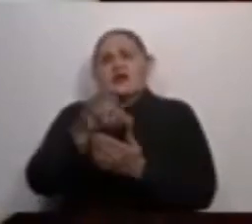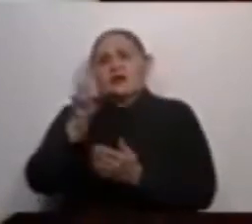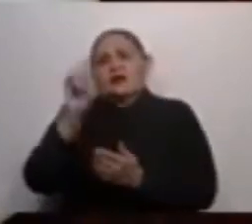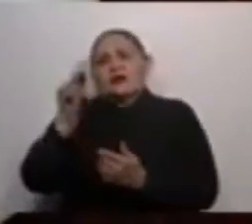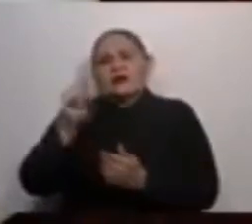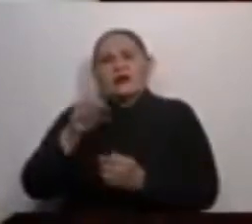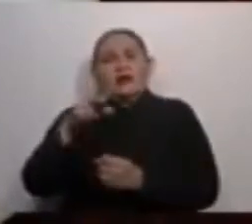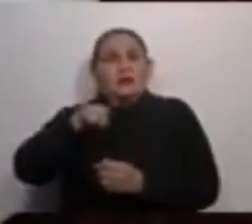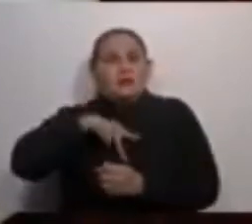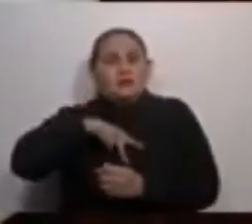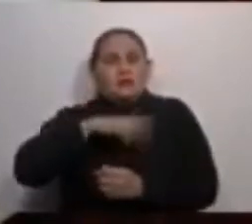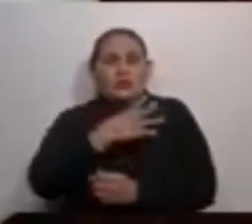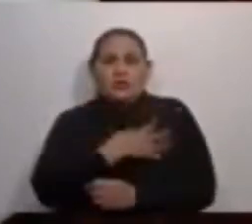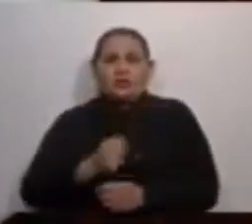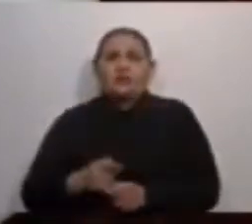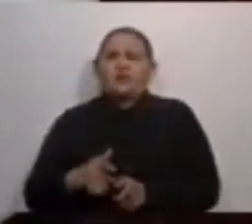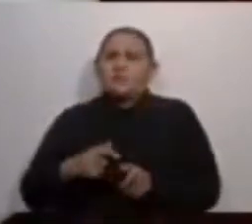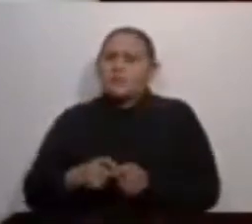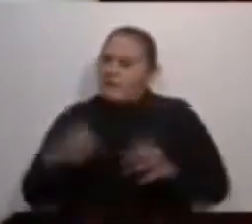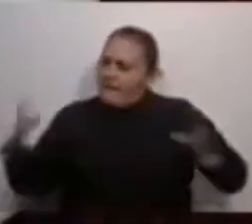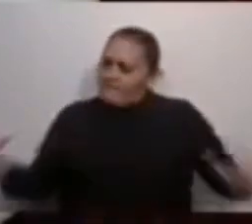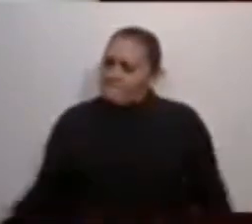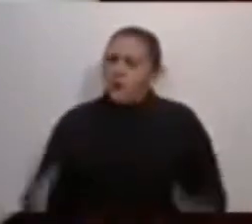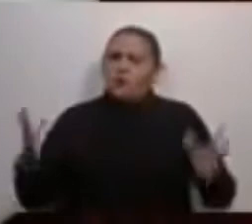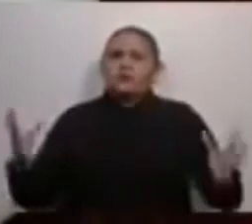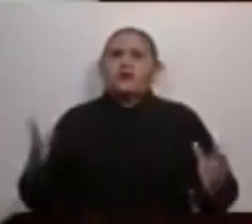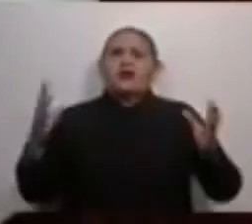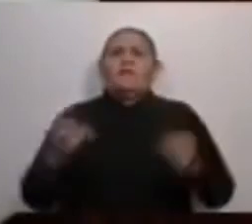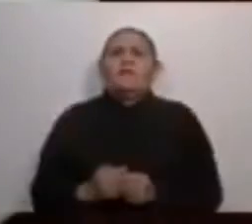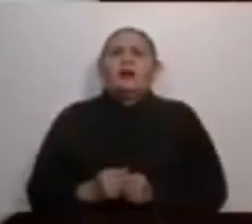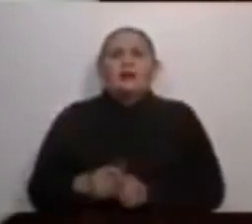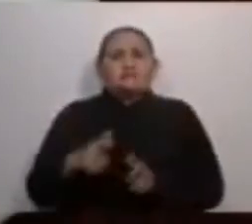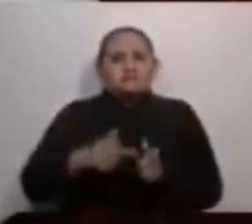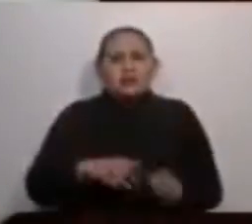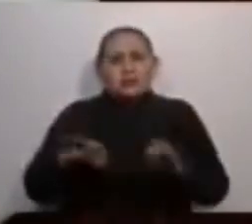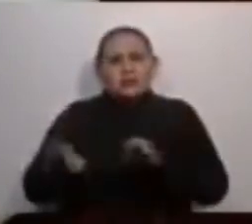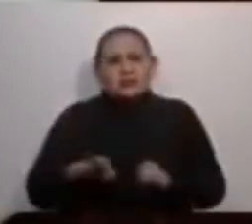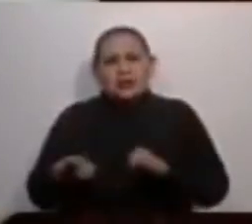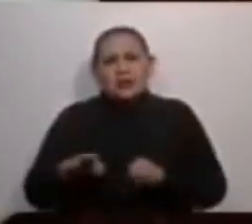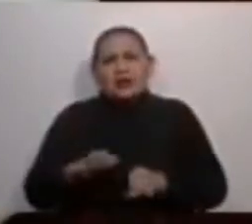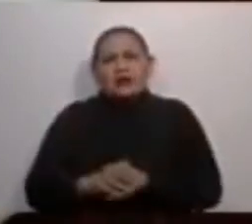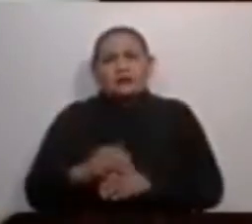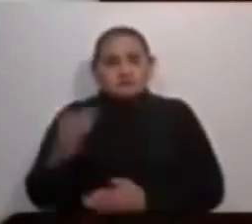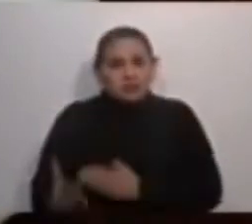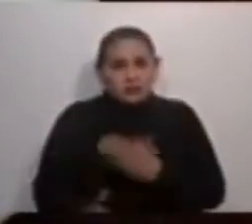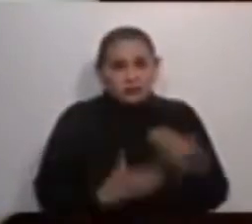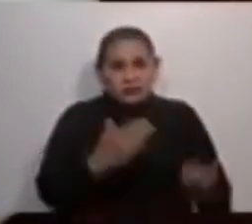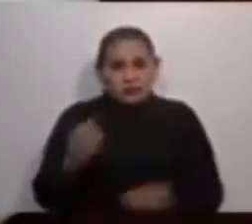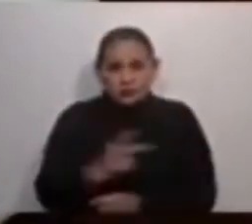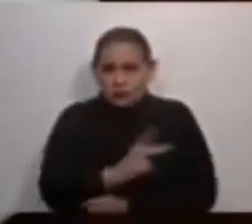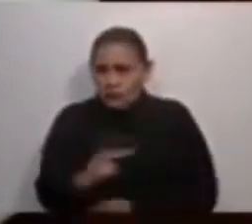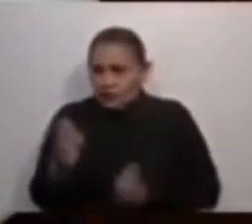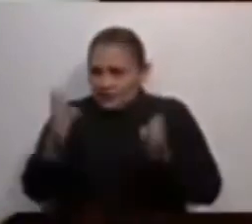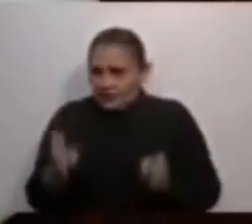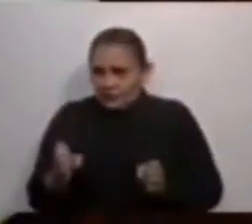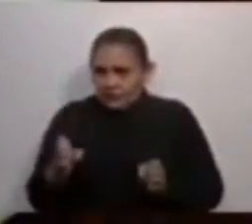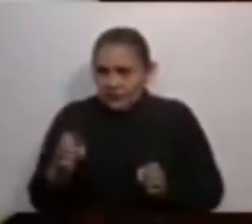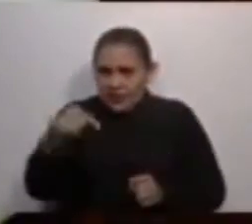responder a estos desafíos y a estimular a mi equipo para cumplir cabalmente con la misión del servicio público. Estamos aquí para